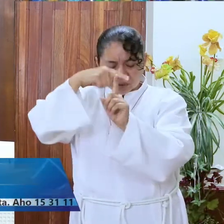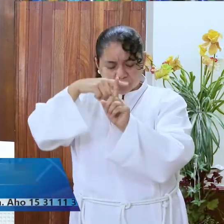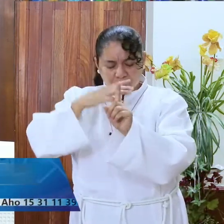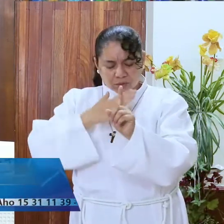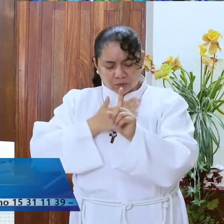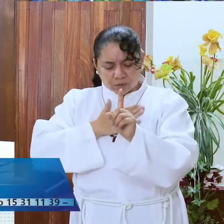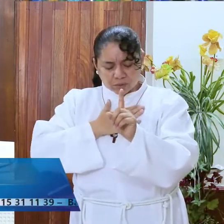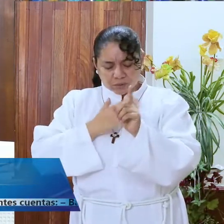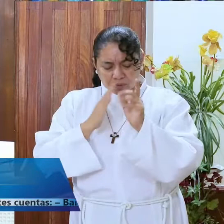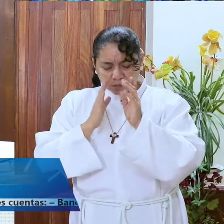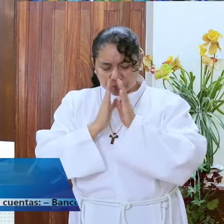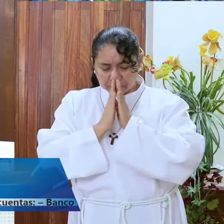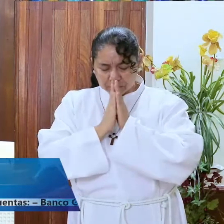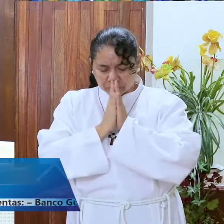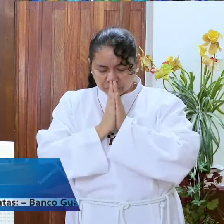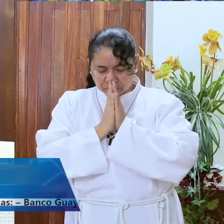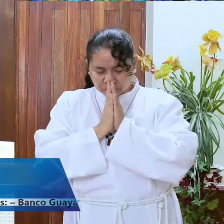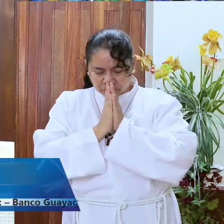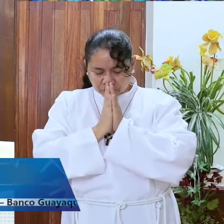conmemoración mía